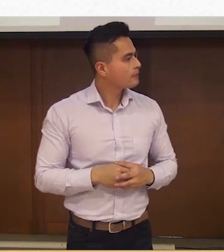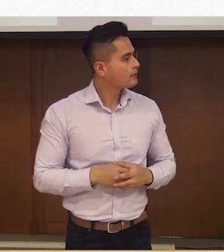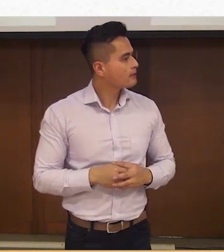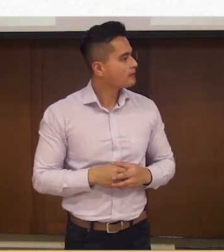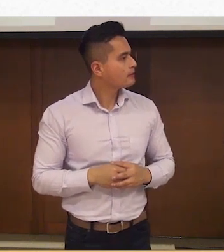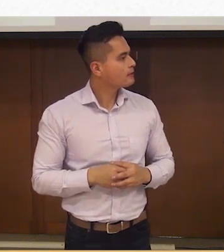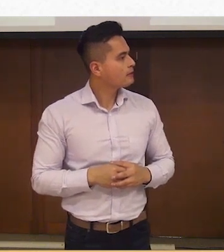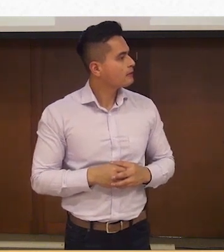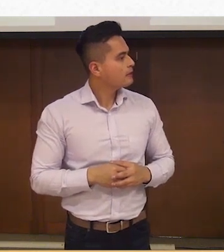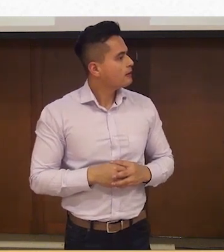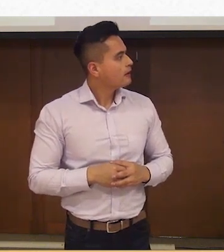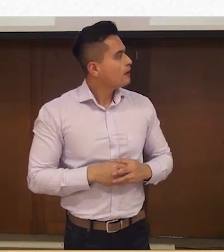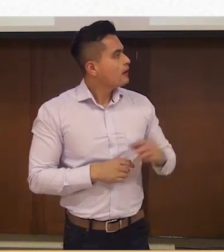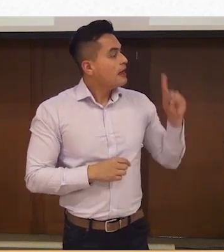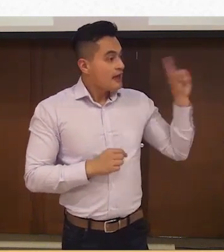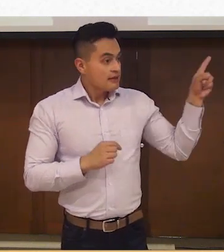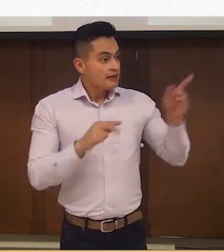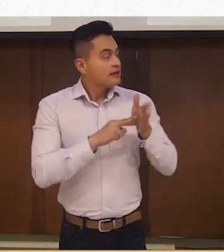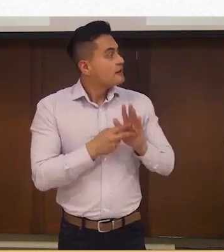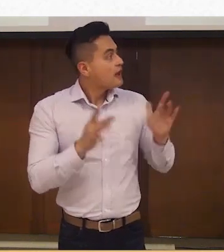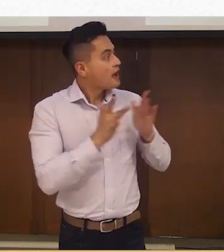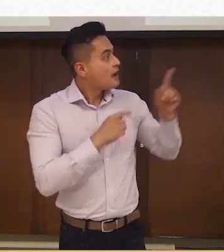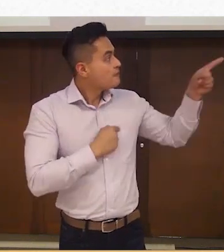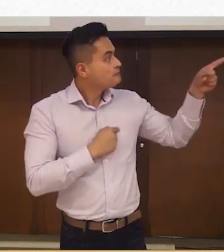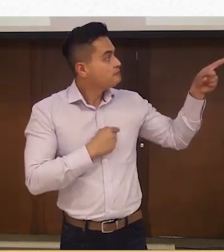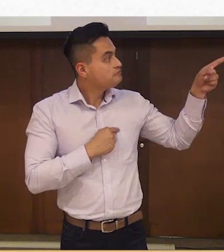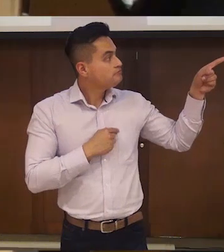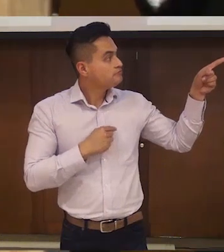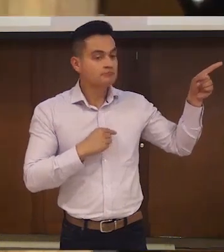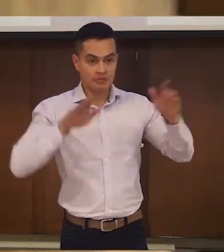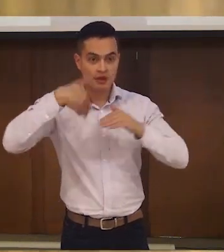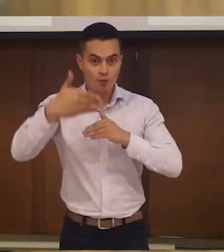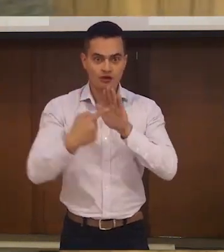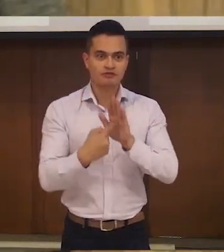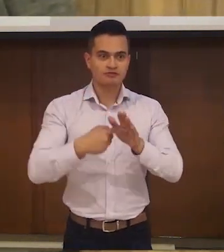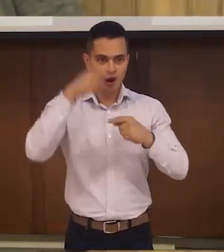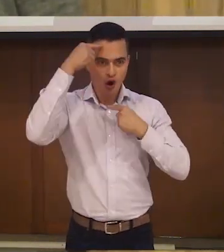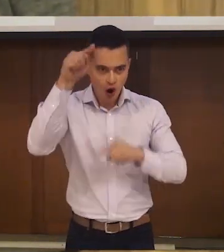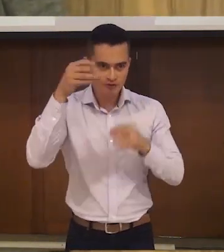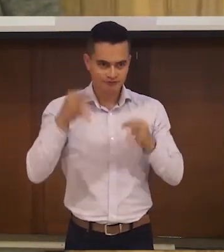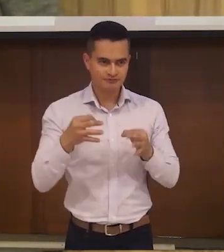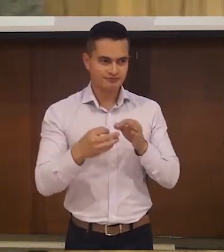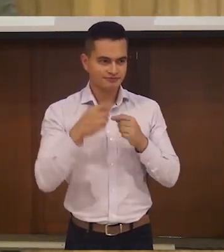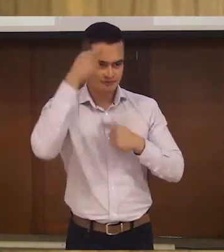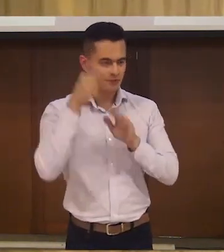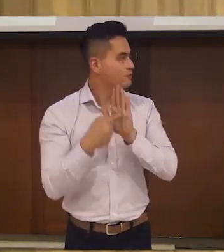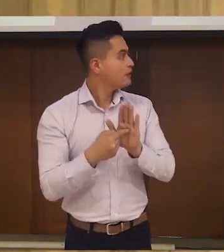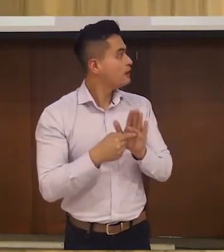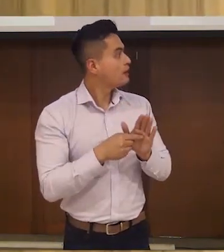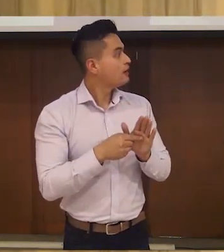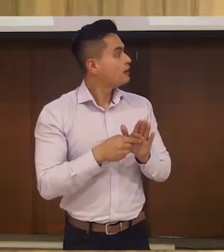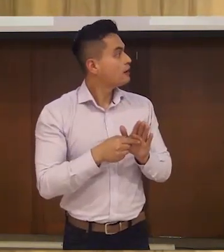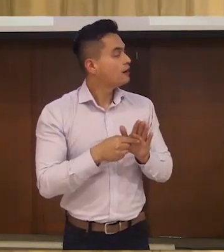Ahora, más tarde, vamos a pasar seguramente a donde están expuestos los originales. Los originales